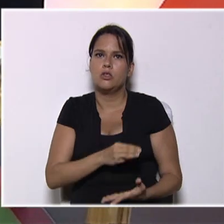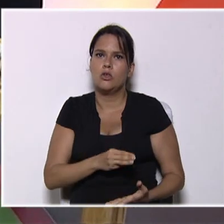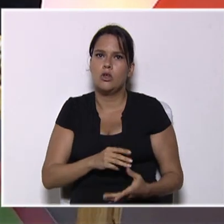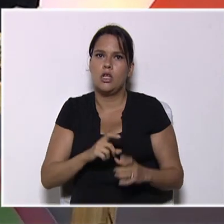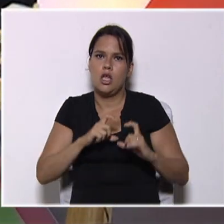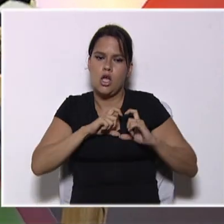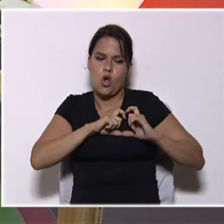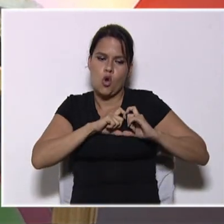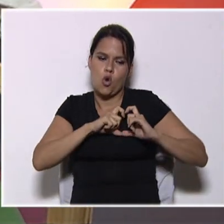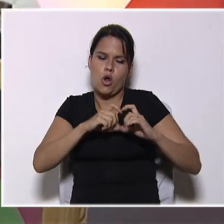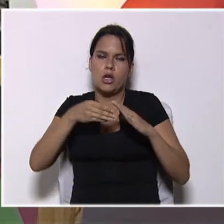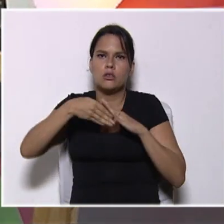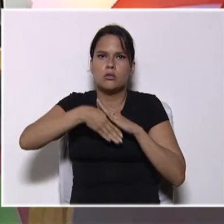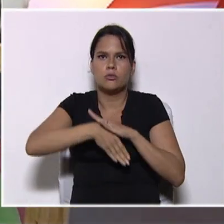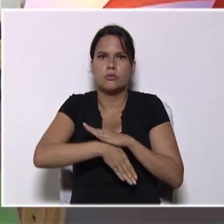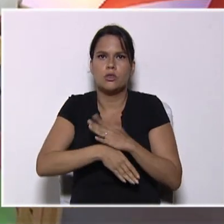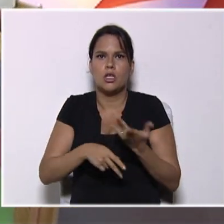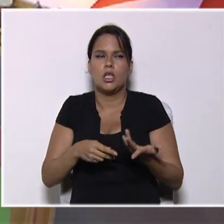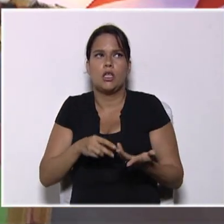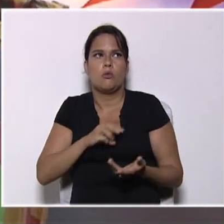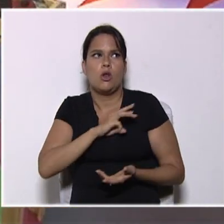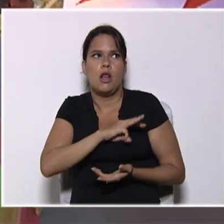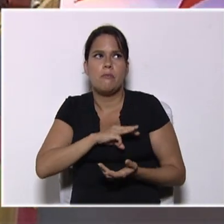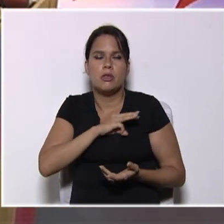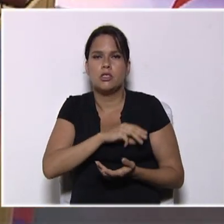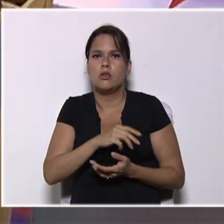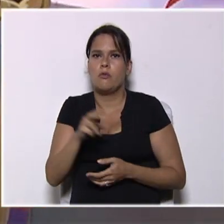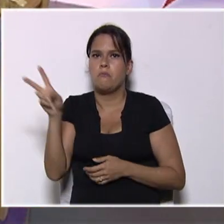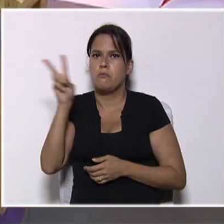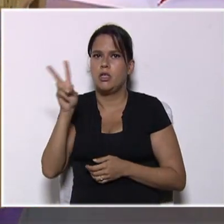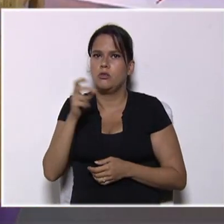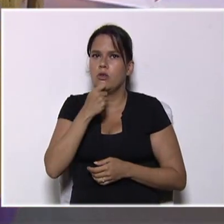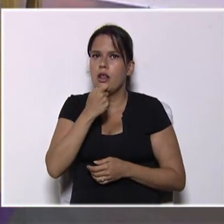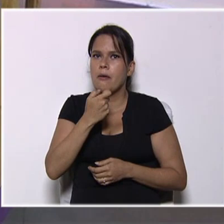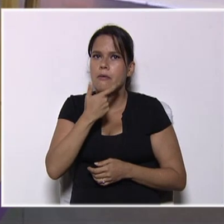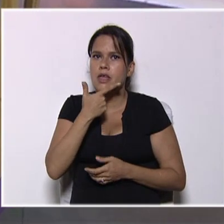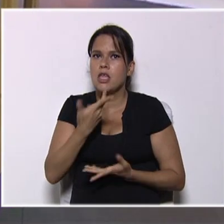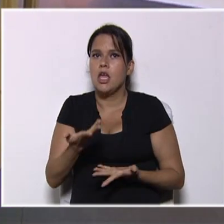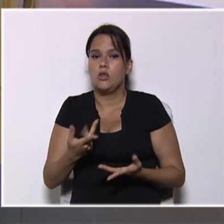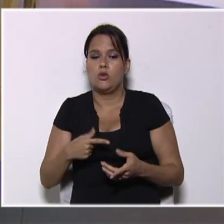corazón adentro, estamos con la misión Venezuela Bella, eso está